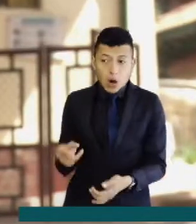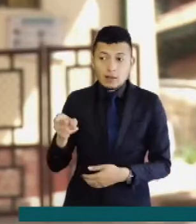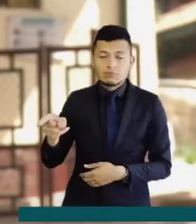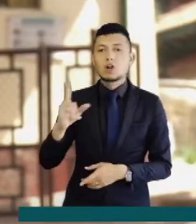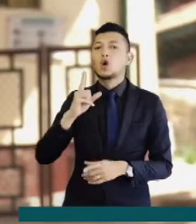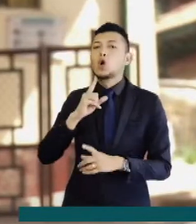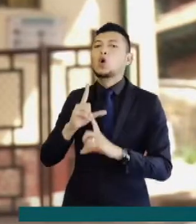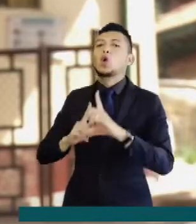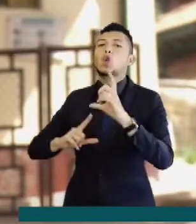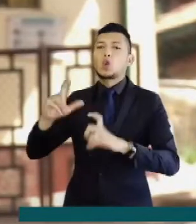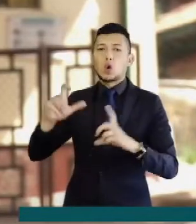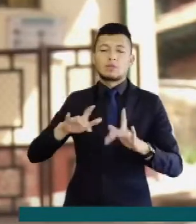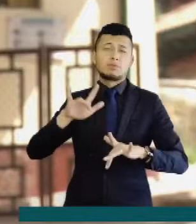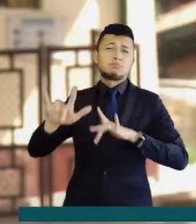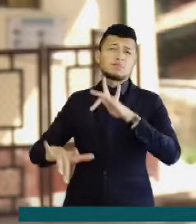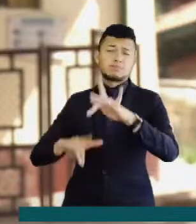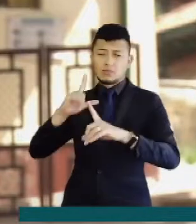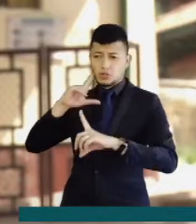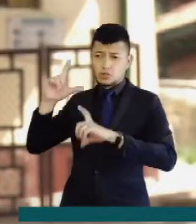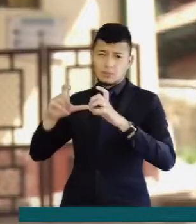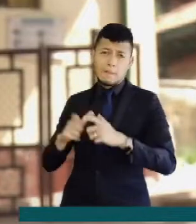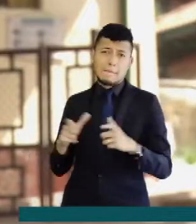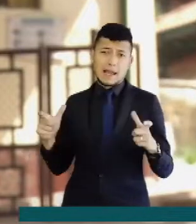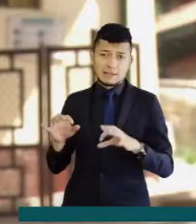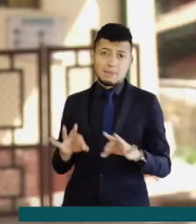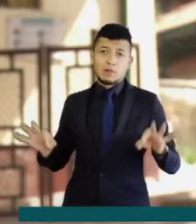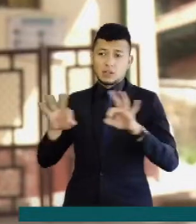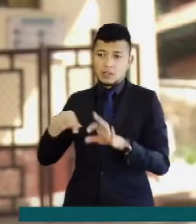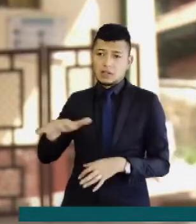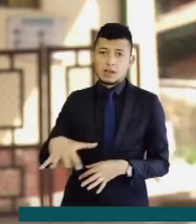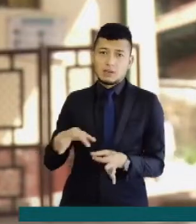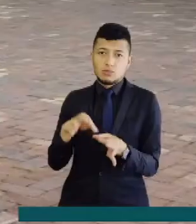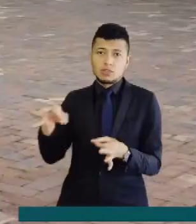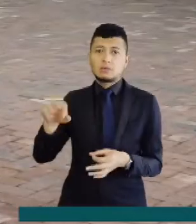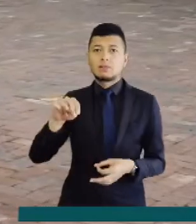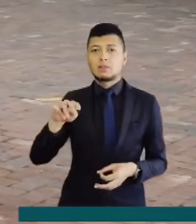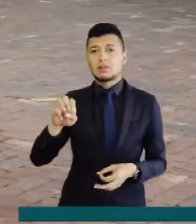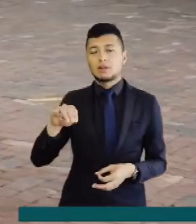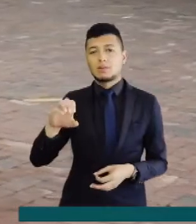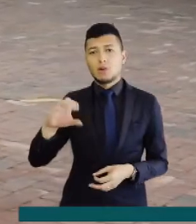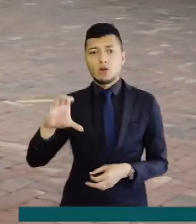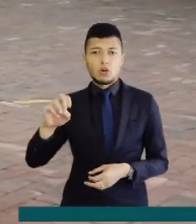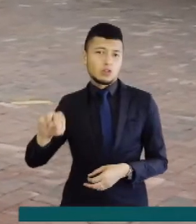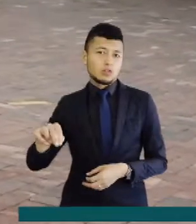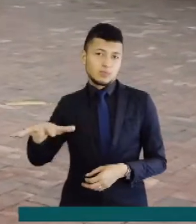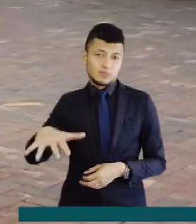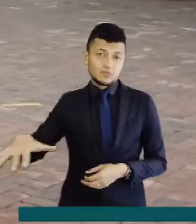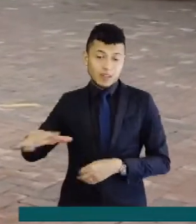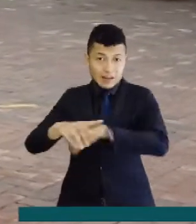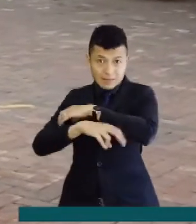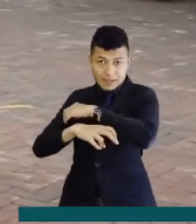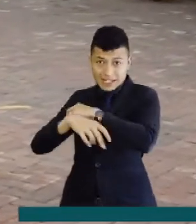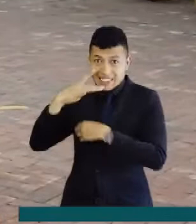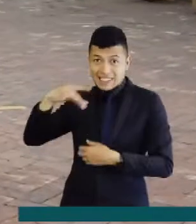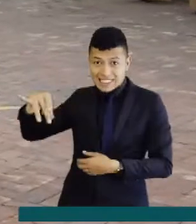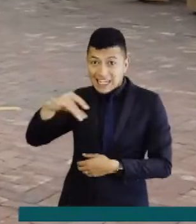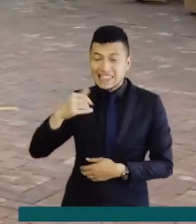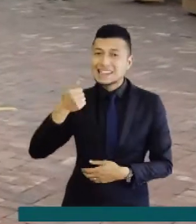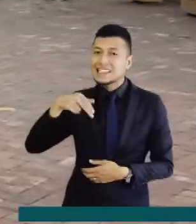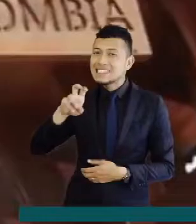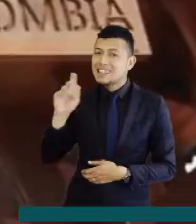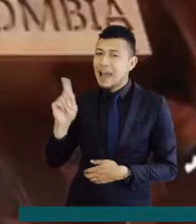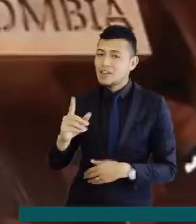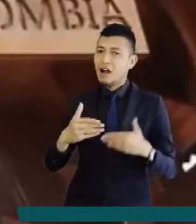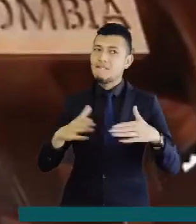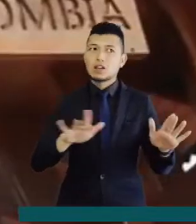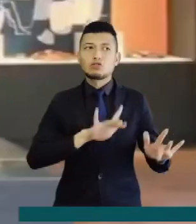el atractivo turístico más importante de este municipio. La mina de sal de Nemocón cumple 17 años abierta